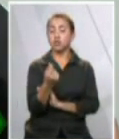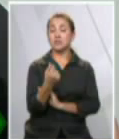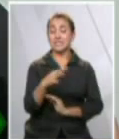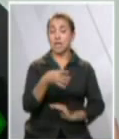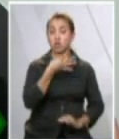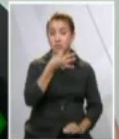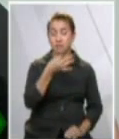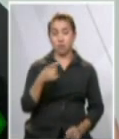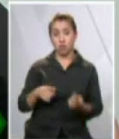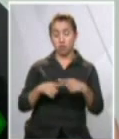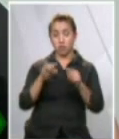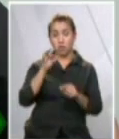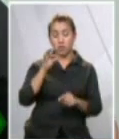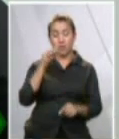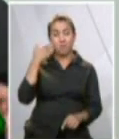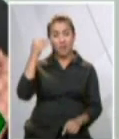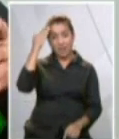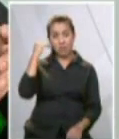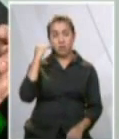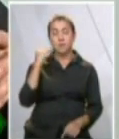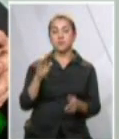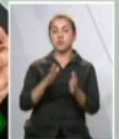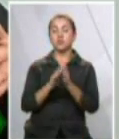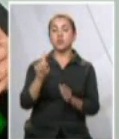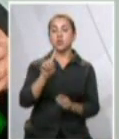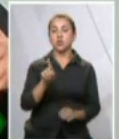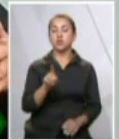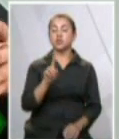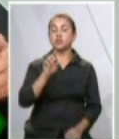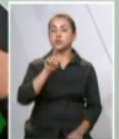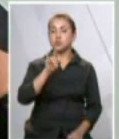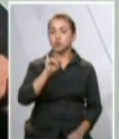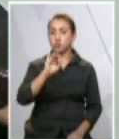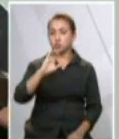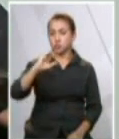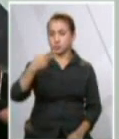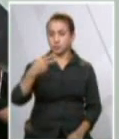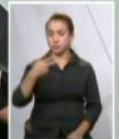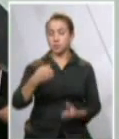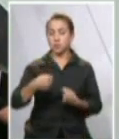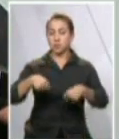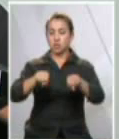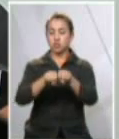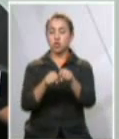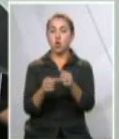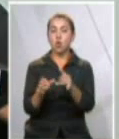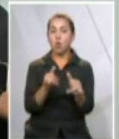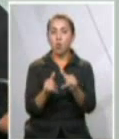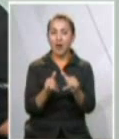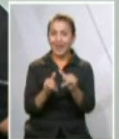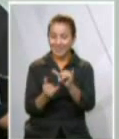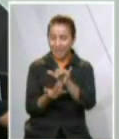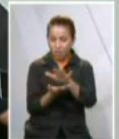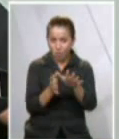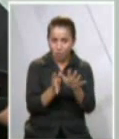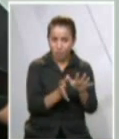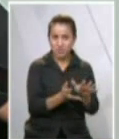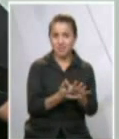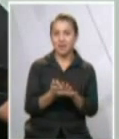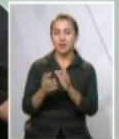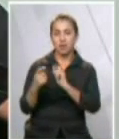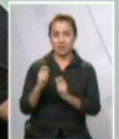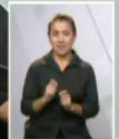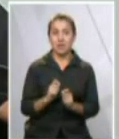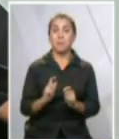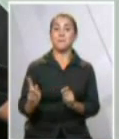que nosotros trabajamos mucho en la elaboración de Switch, y la conexión que hacen con los juguetes. Nosotros partimos de la primera infancia, y el